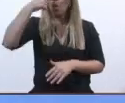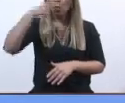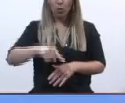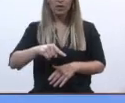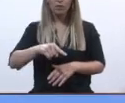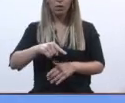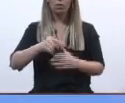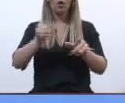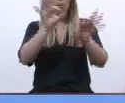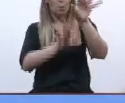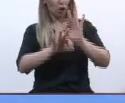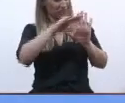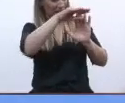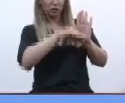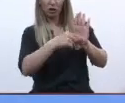propone el proyecto,